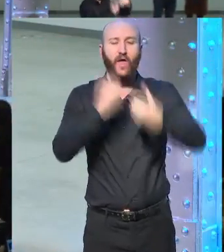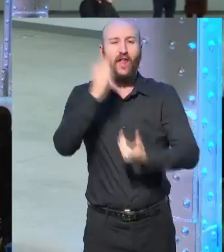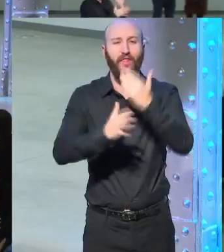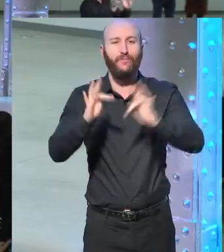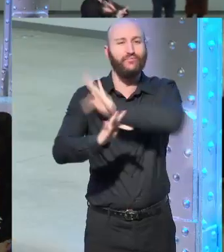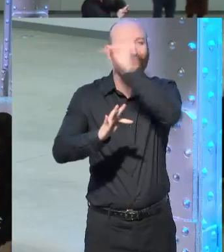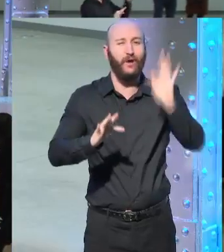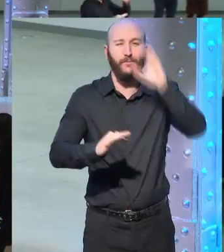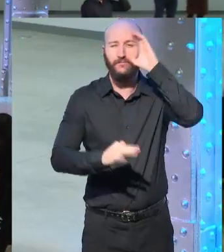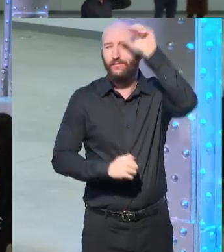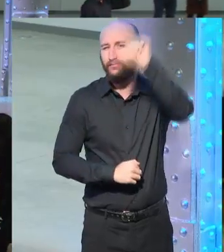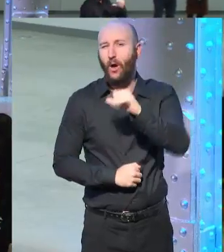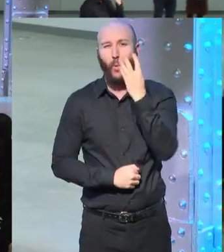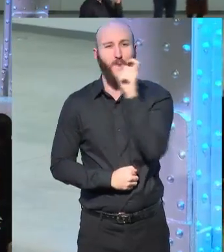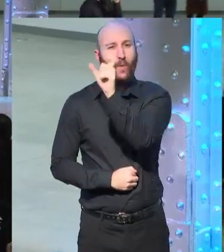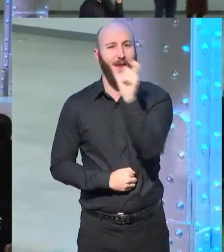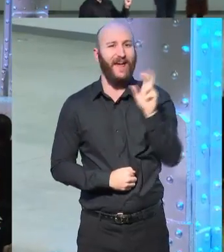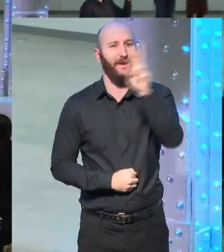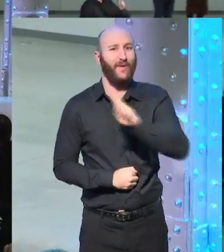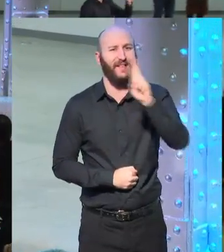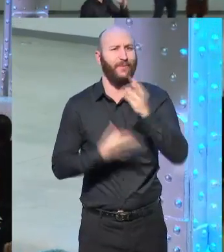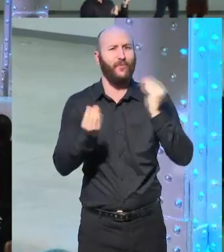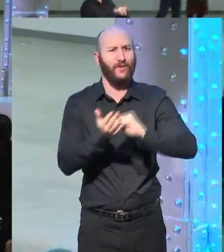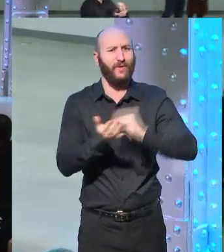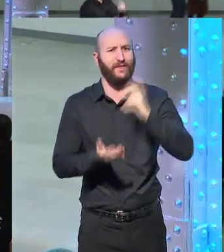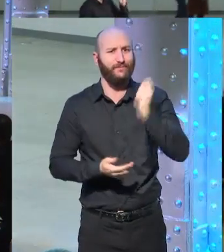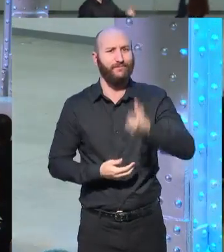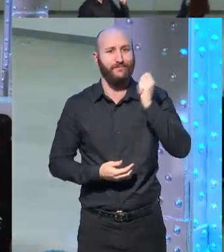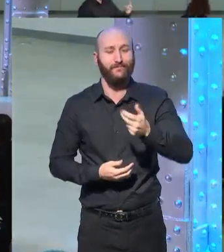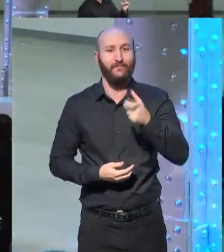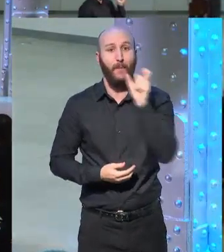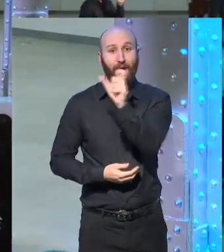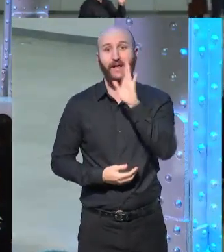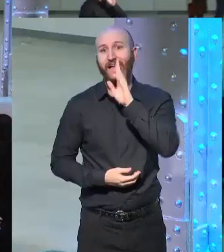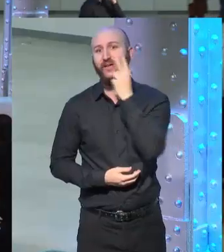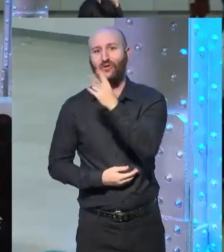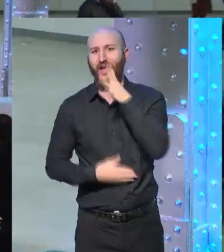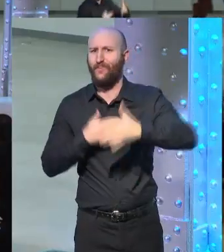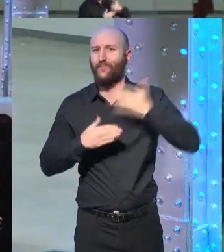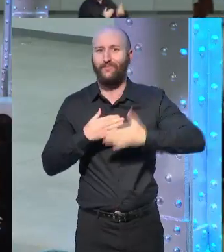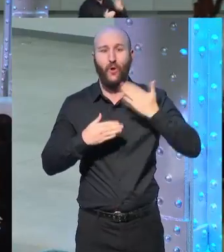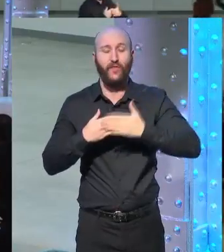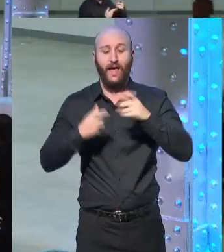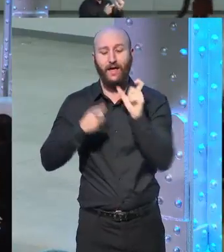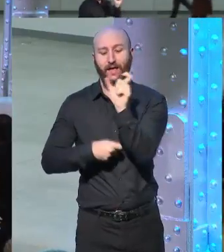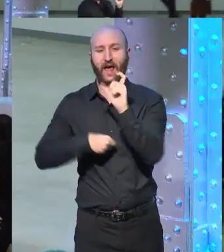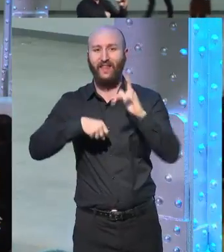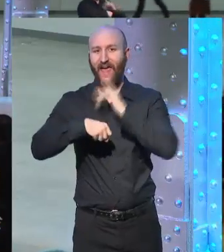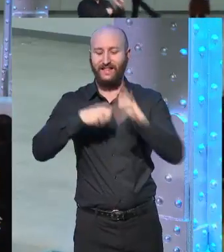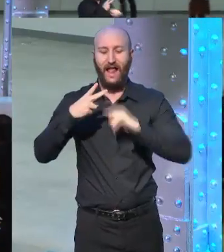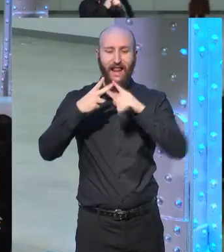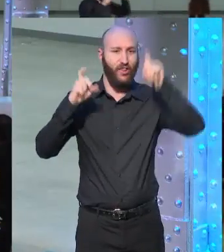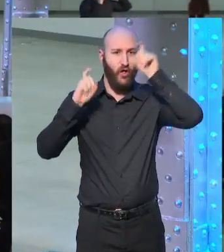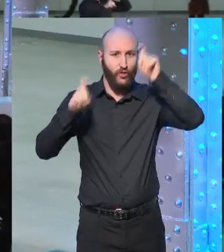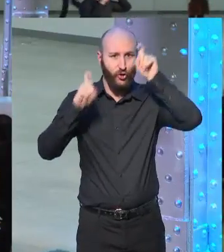vamos a escuchar 4 palabras repetidas muchas veces. 2 de esas palabras están muy de moda: digital y